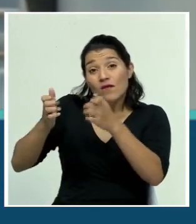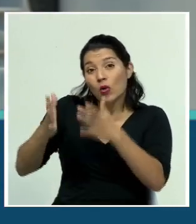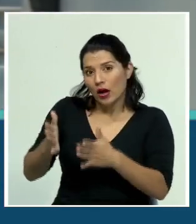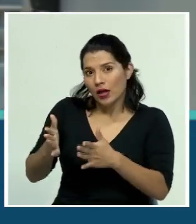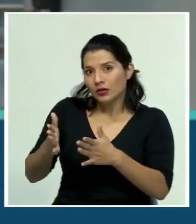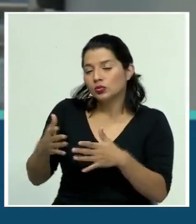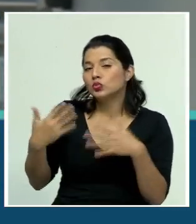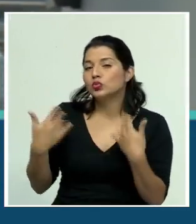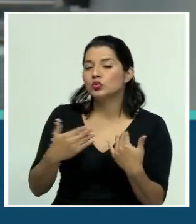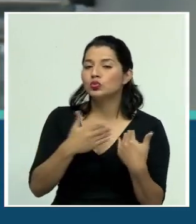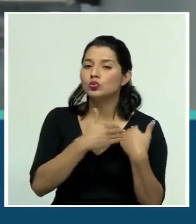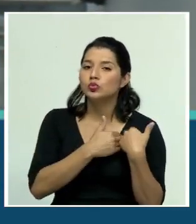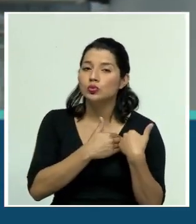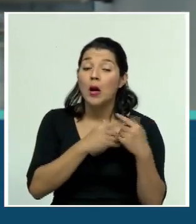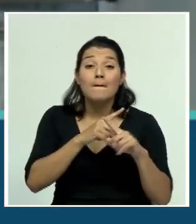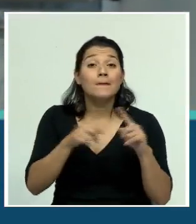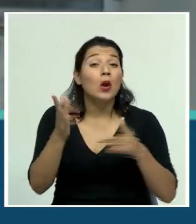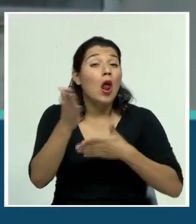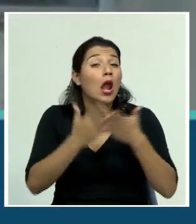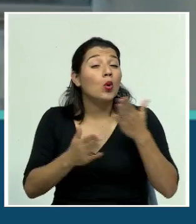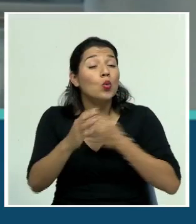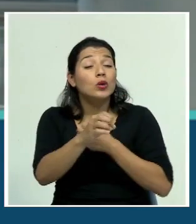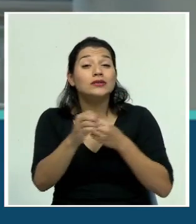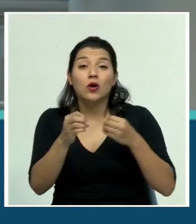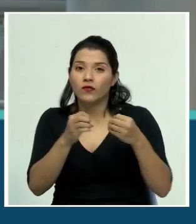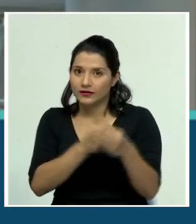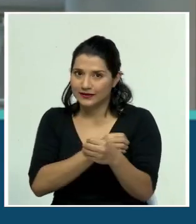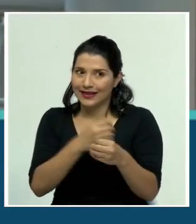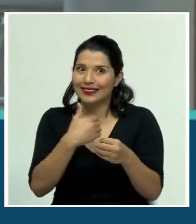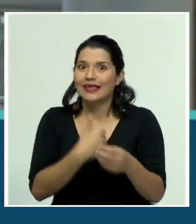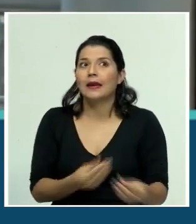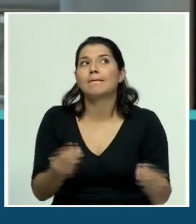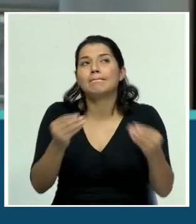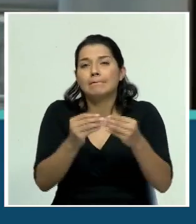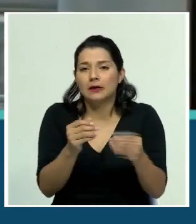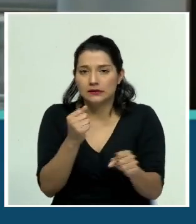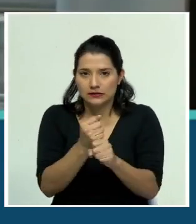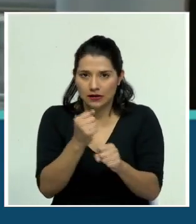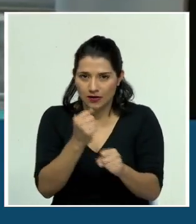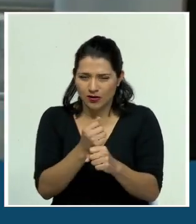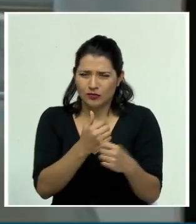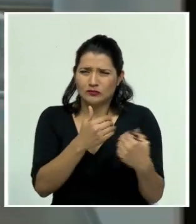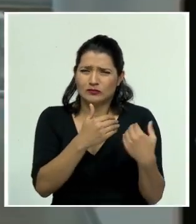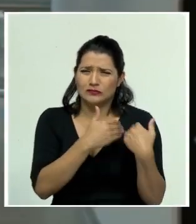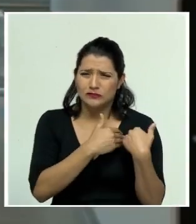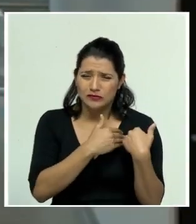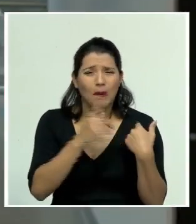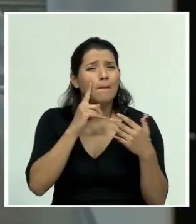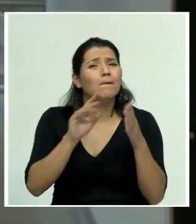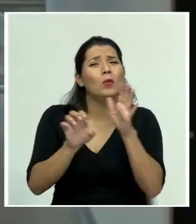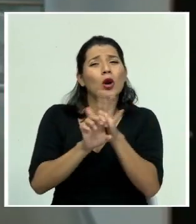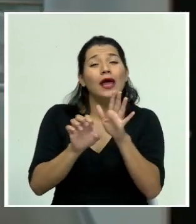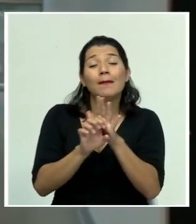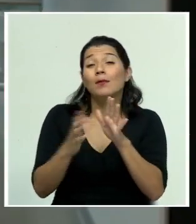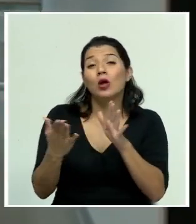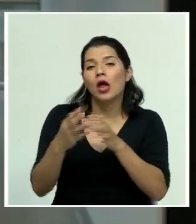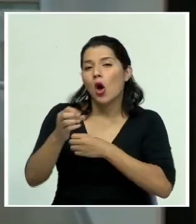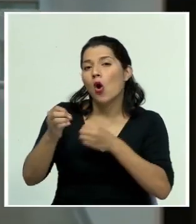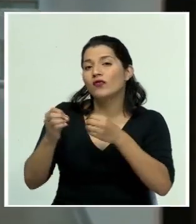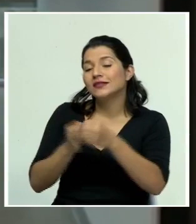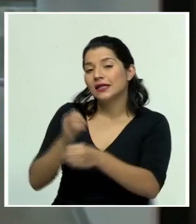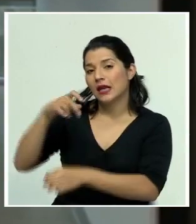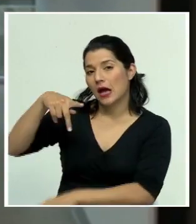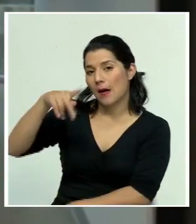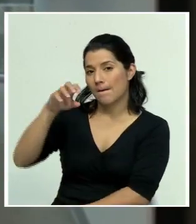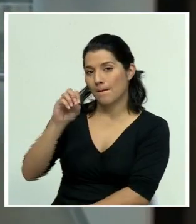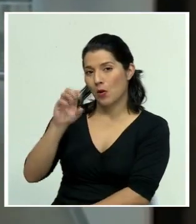Sin embargo, hay oficinas que definitivamente tienen una carga muchísimo mayor. Ejemplo de esto es la oficina de Pocosí,